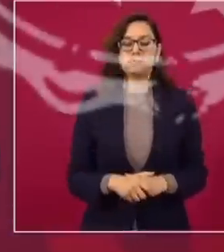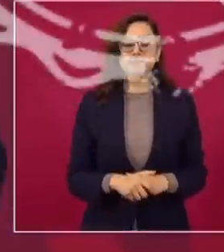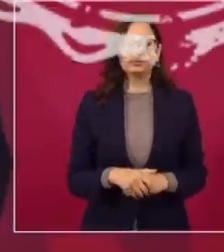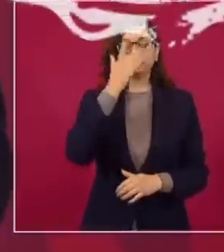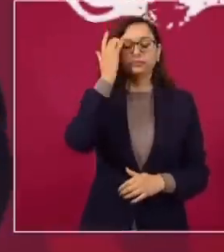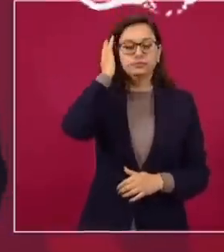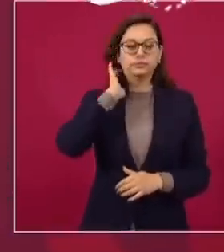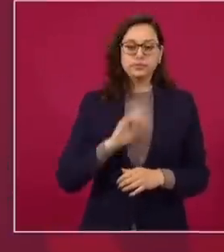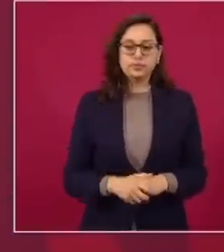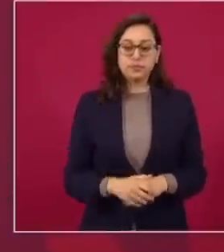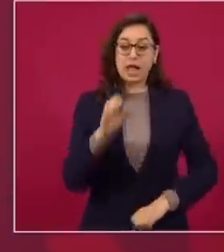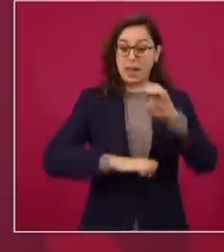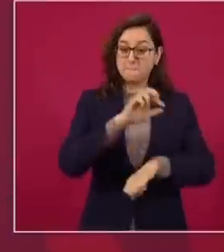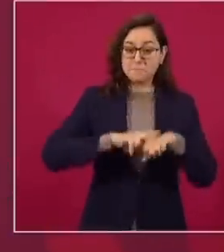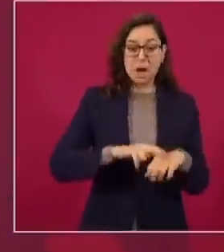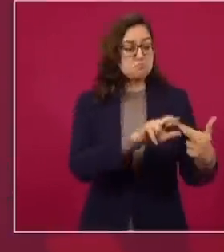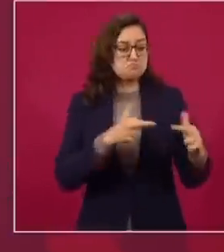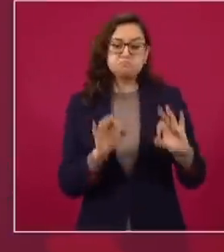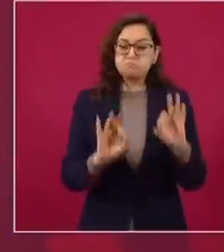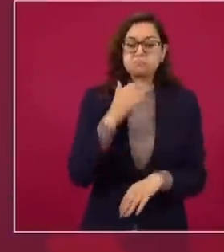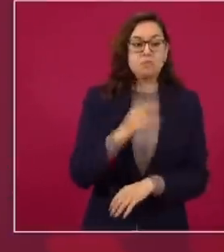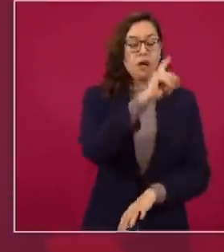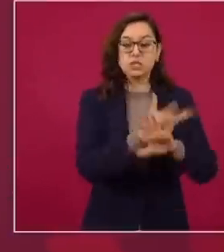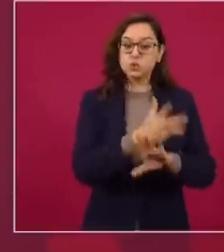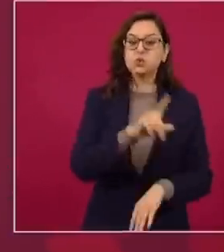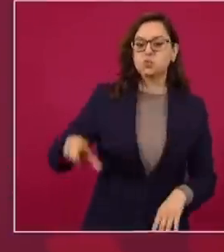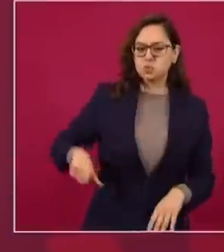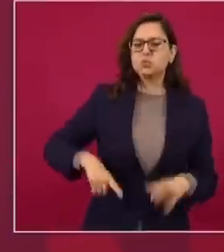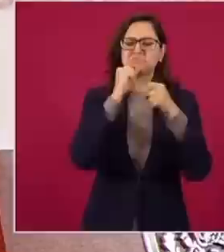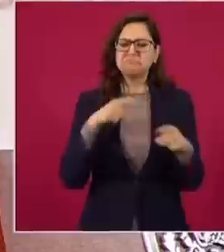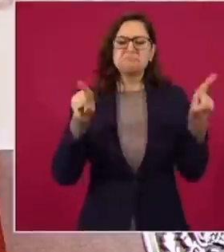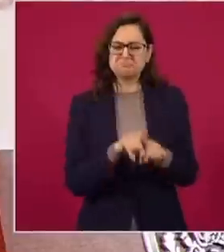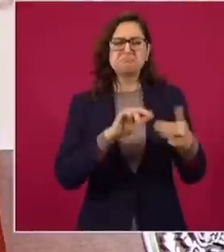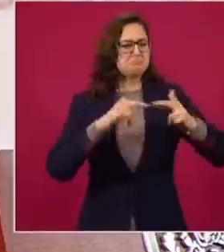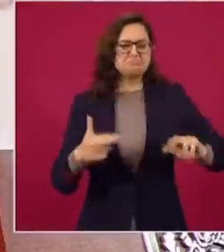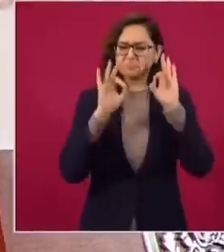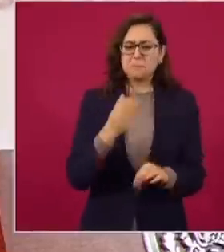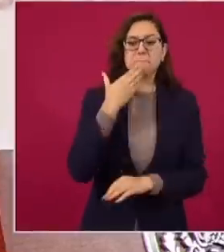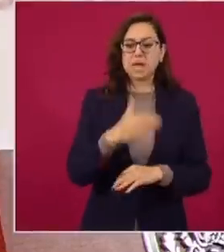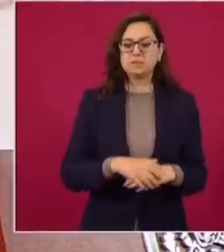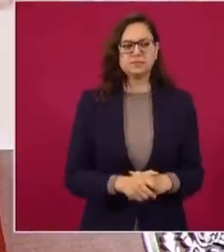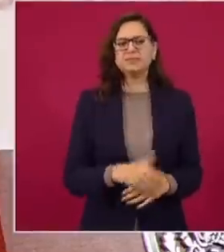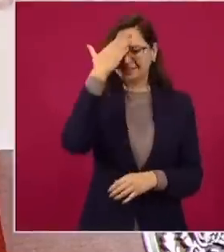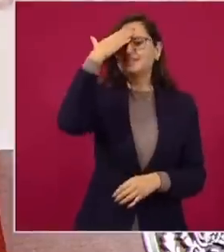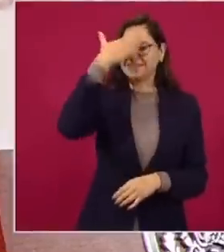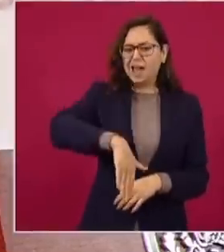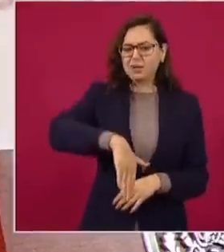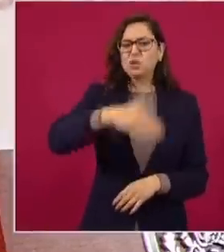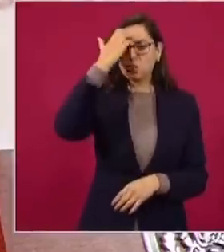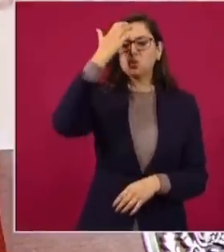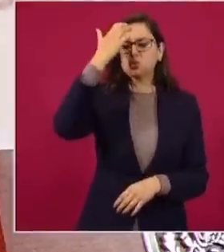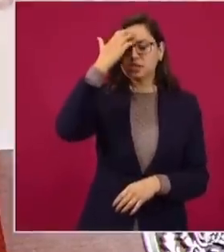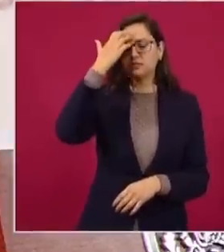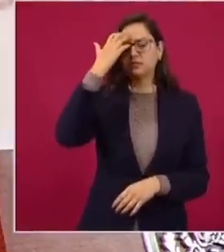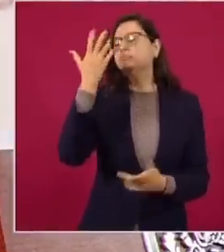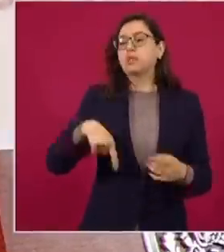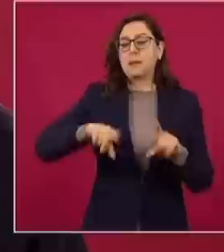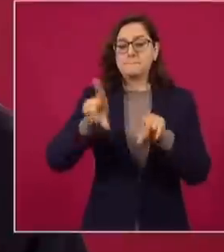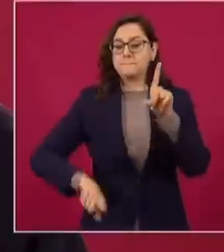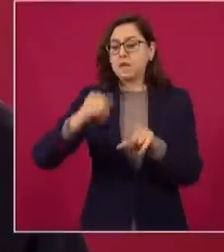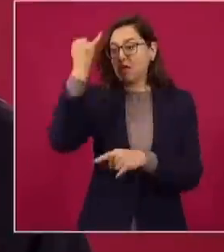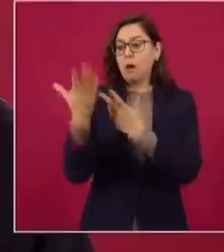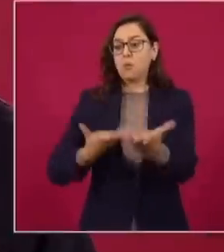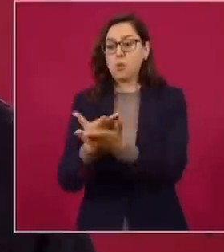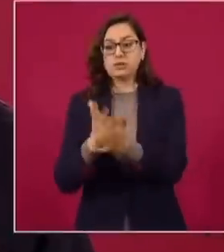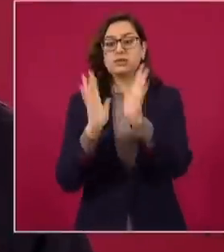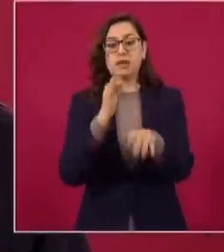Buena relación con el embajador y con el gobierno de Estados Unidos, y ellos saben bien cuál es nuestra postura, y se les ha informado